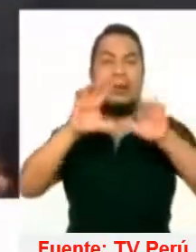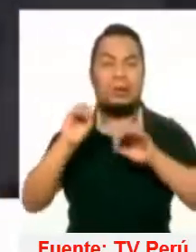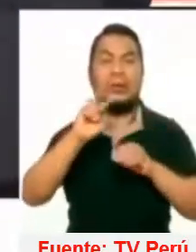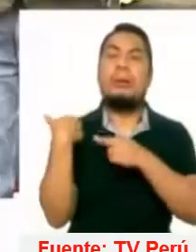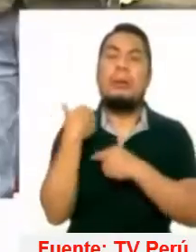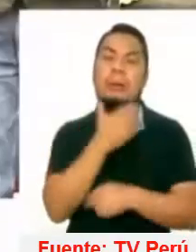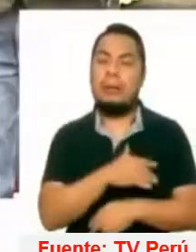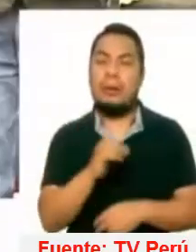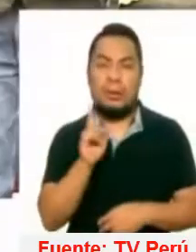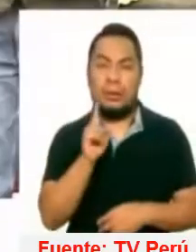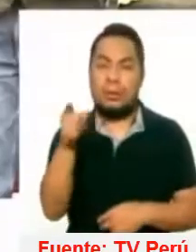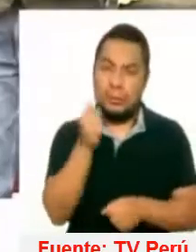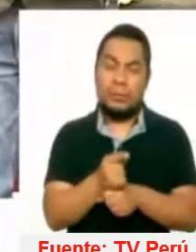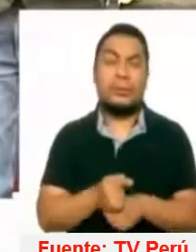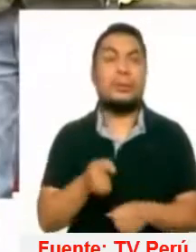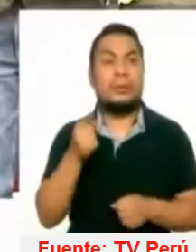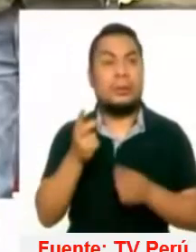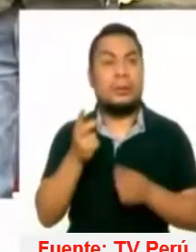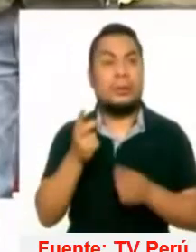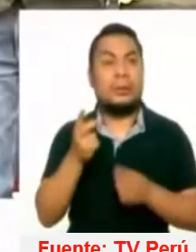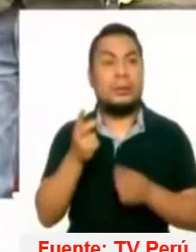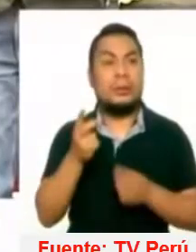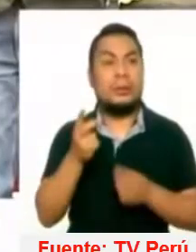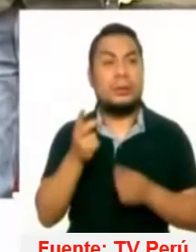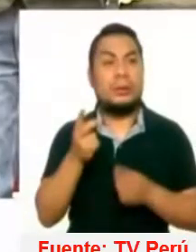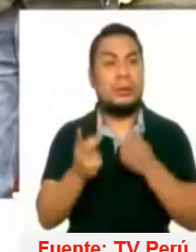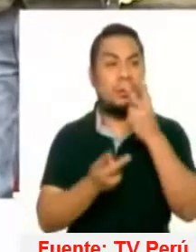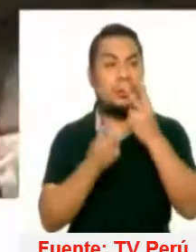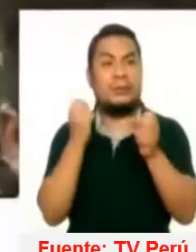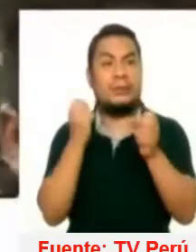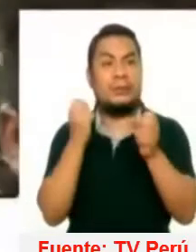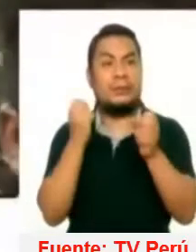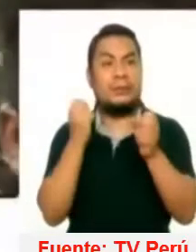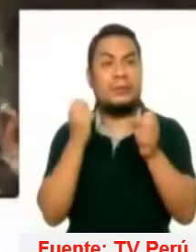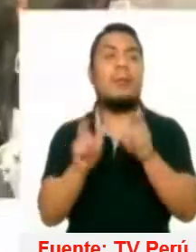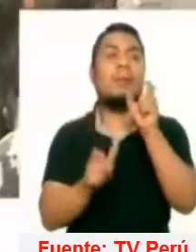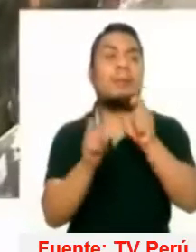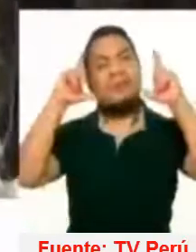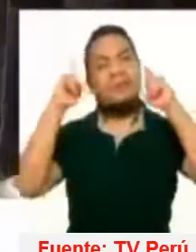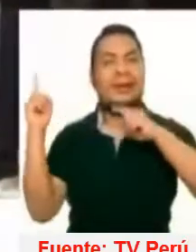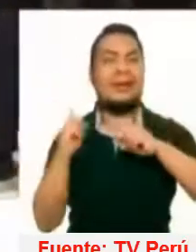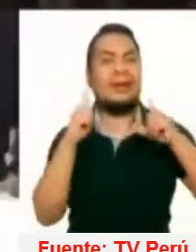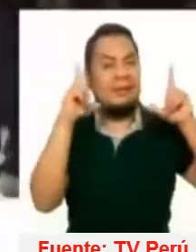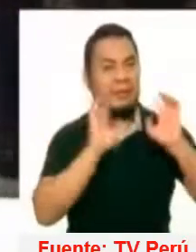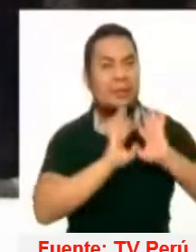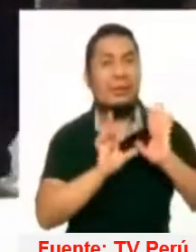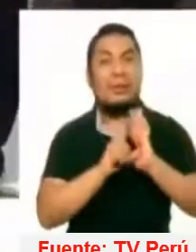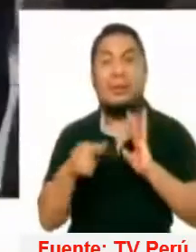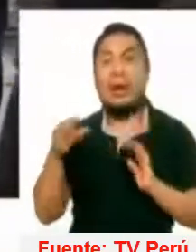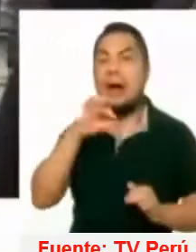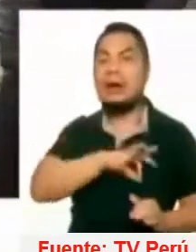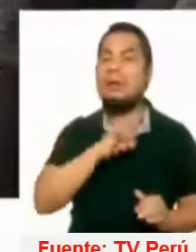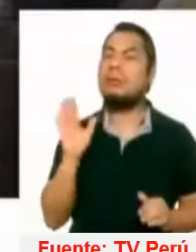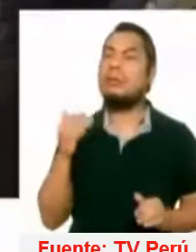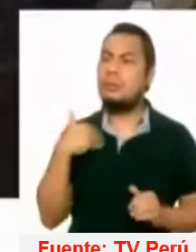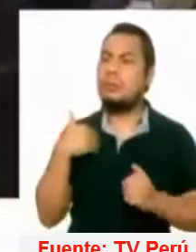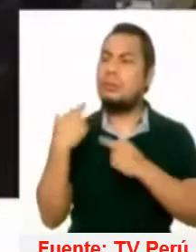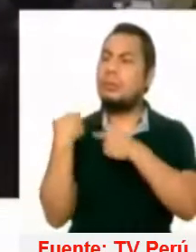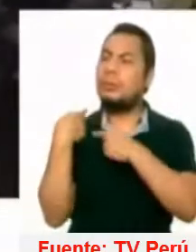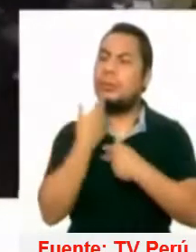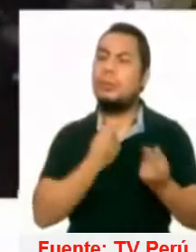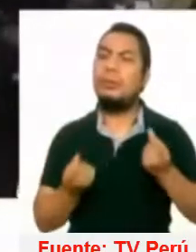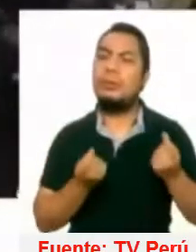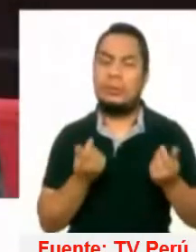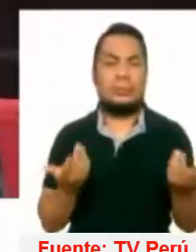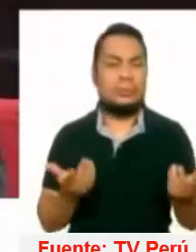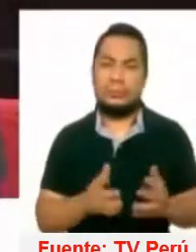el 2000. Bueno amigos, ya les estaremos informando quiénes serán los nuevos ministros de este gabinete Aníbal Torres, que